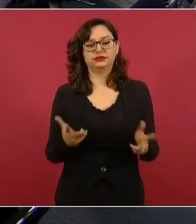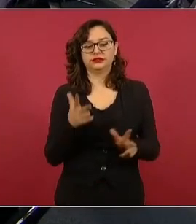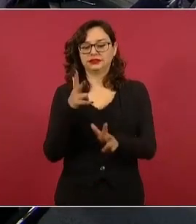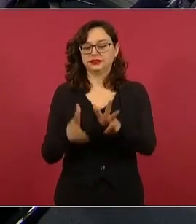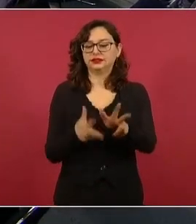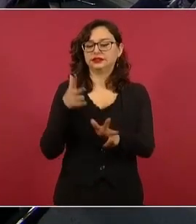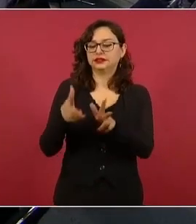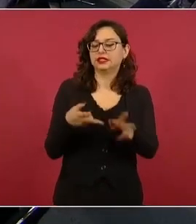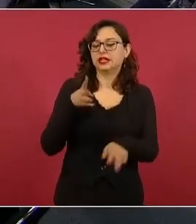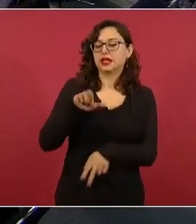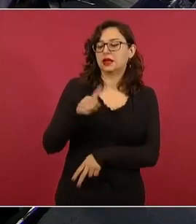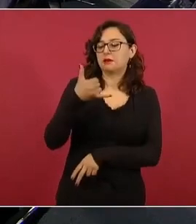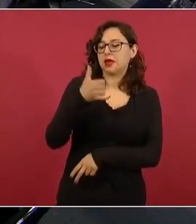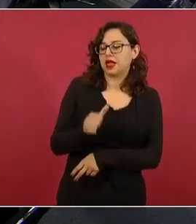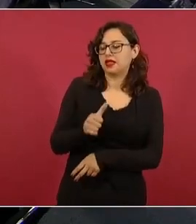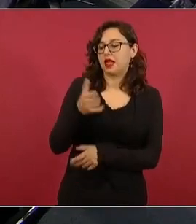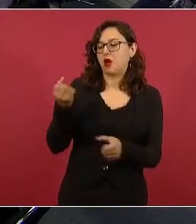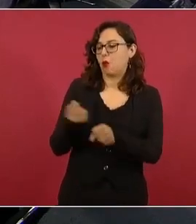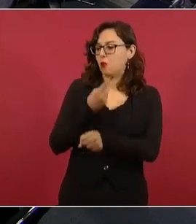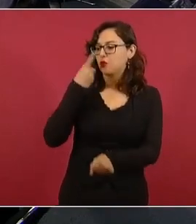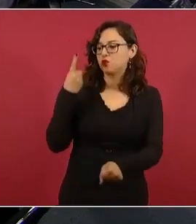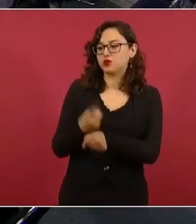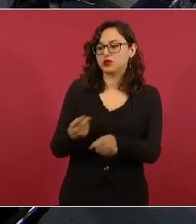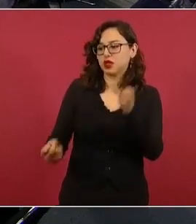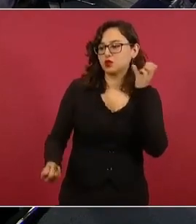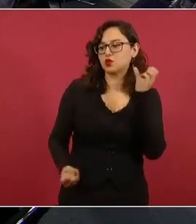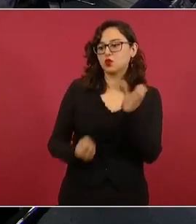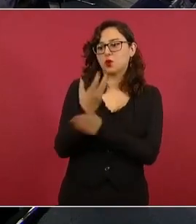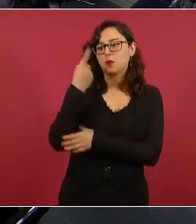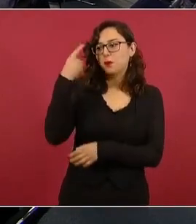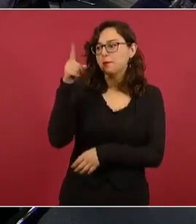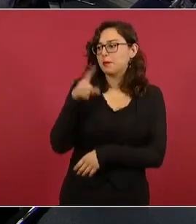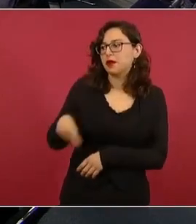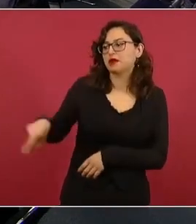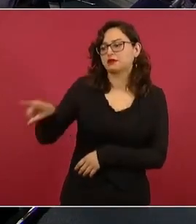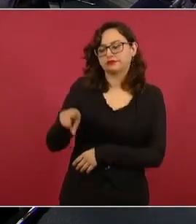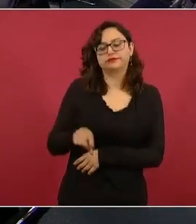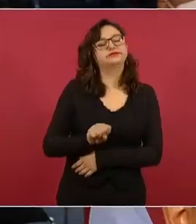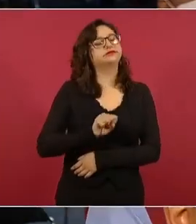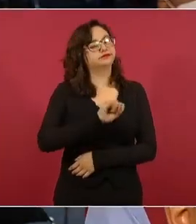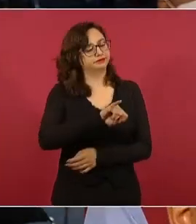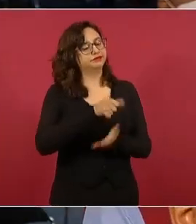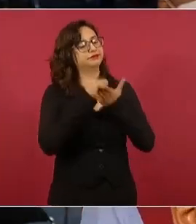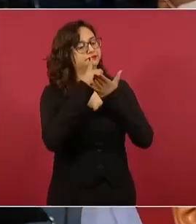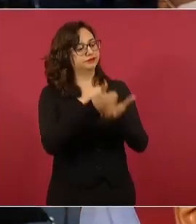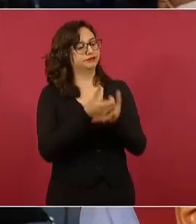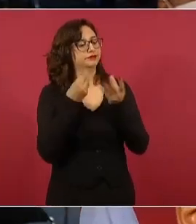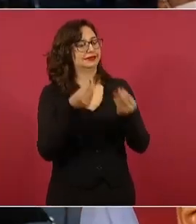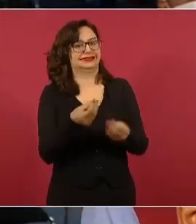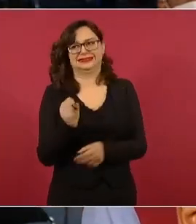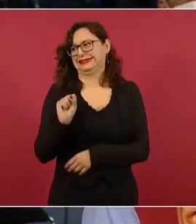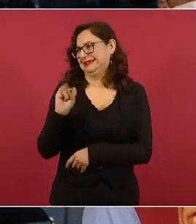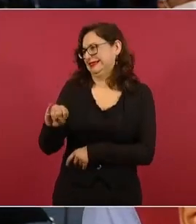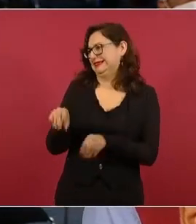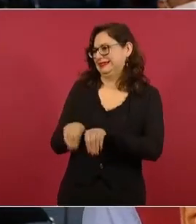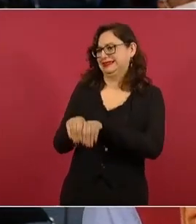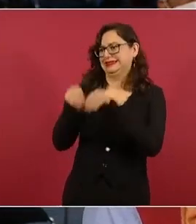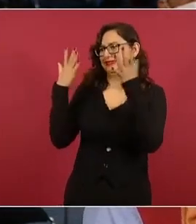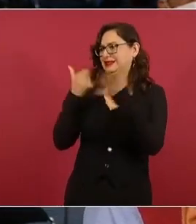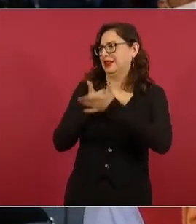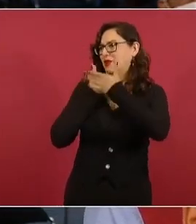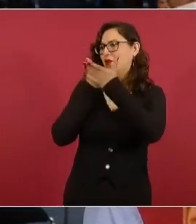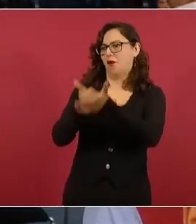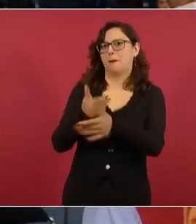viene a dar otra opción. Les va a ayudar mucho. Les va a ayudar muchísimo a tener otra cosa. Y